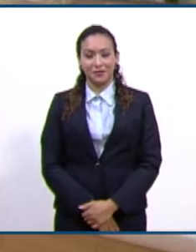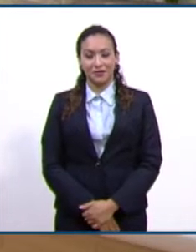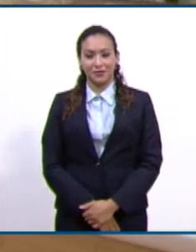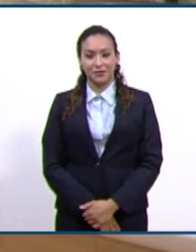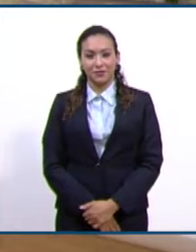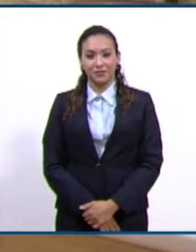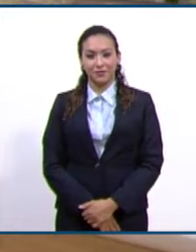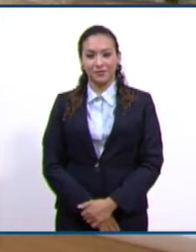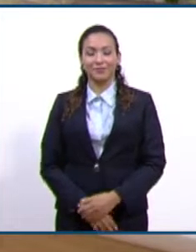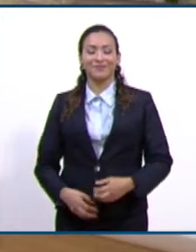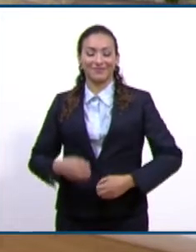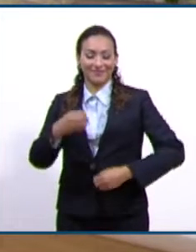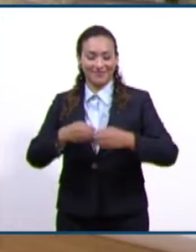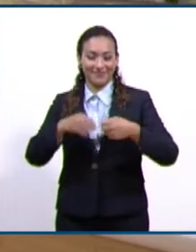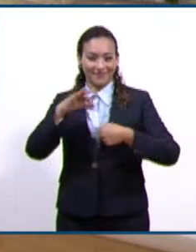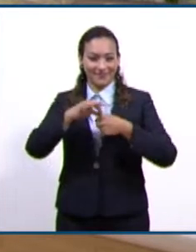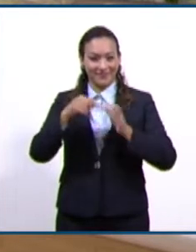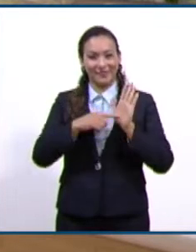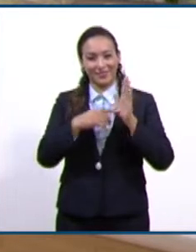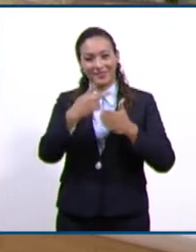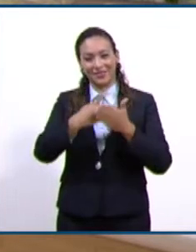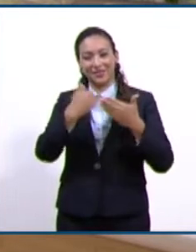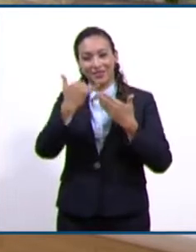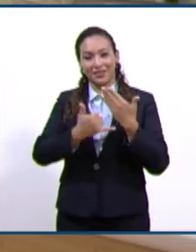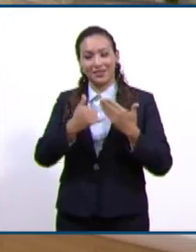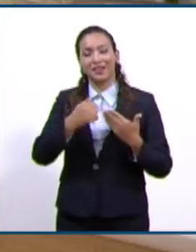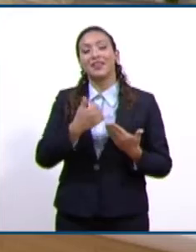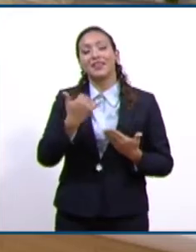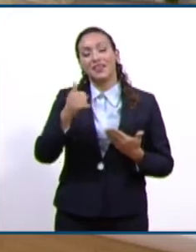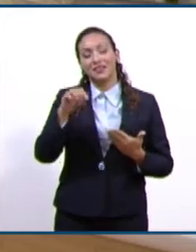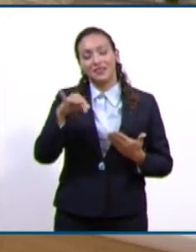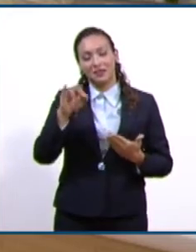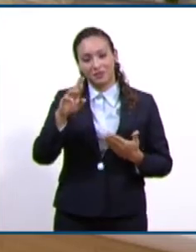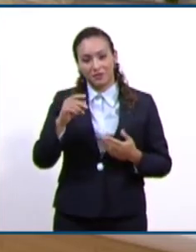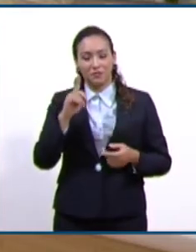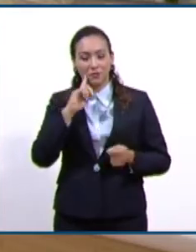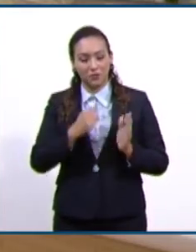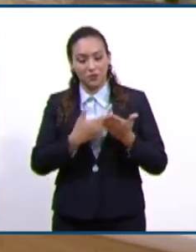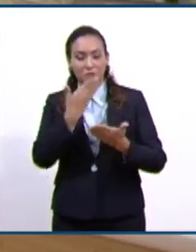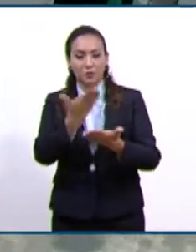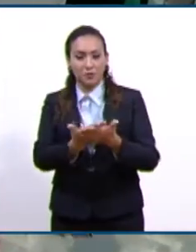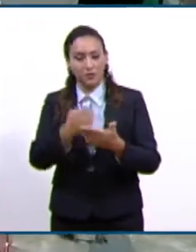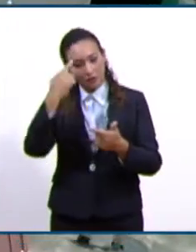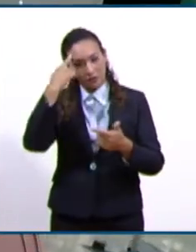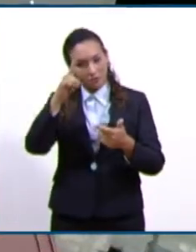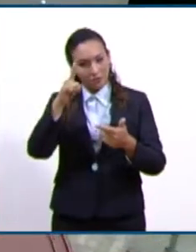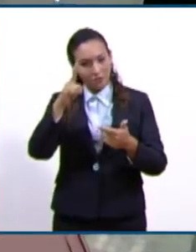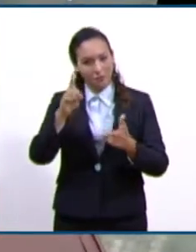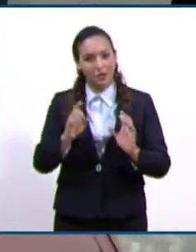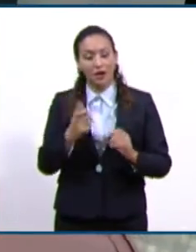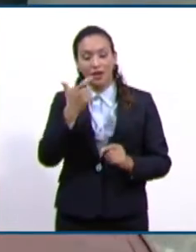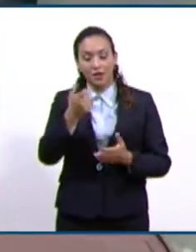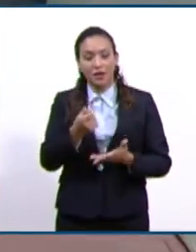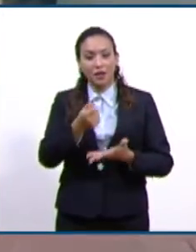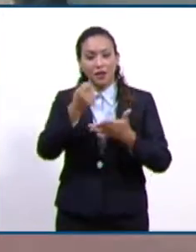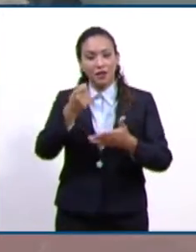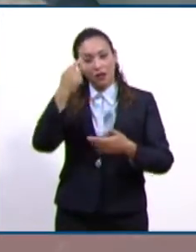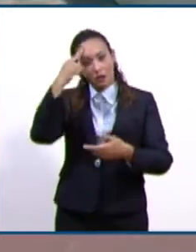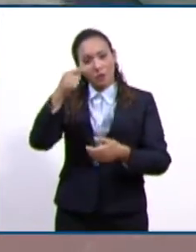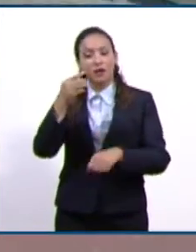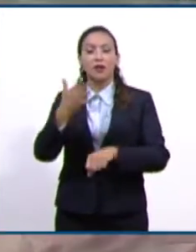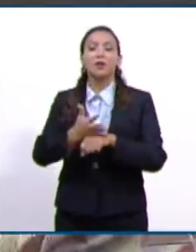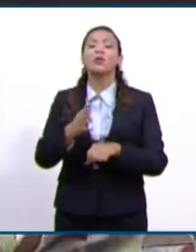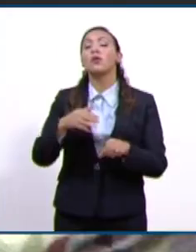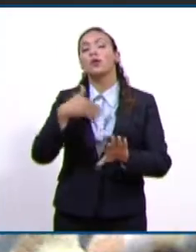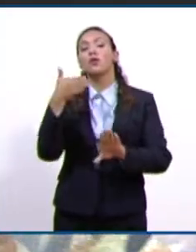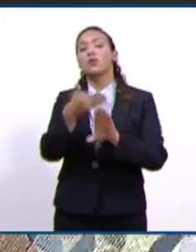El Tribunal Electoral dio a conocer el proyecto de la magistrada Yanine Otálaro Amalasis, con el que propone resolver el recurso especial sancionador promovido